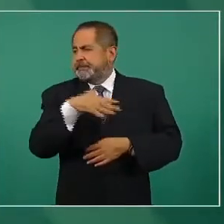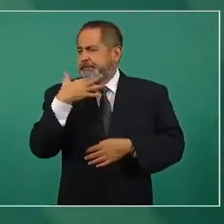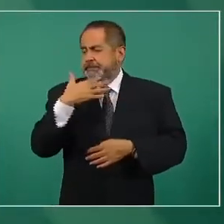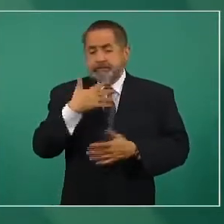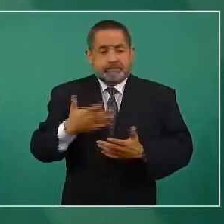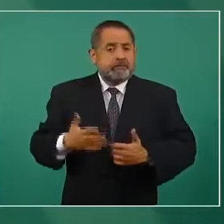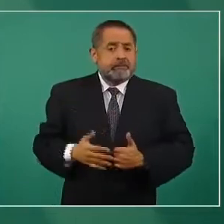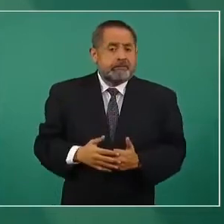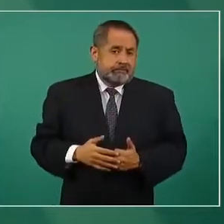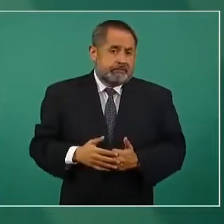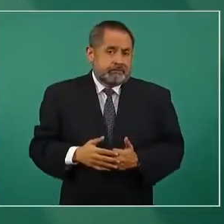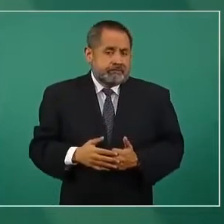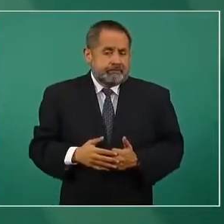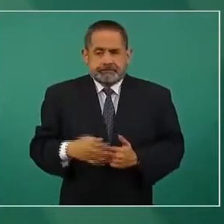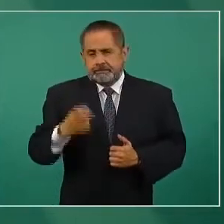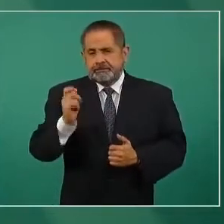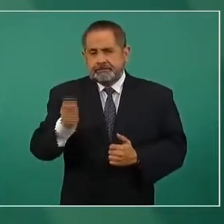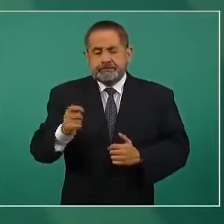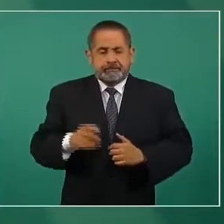Lo peor